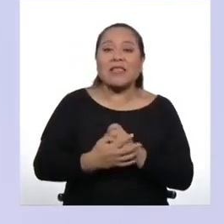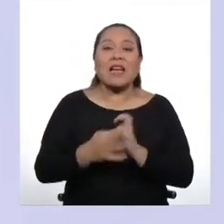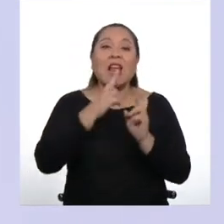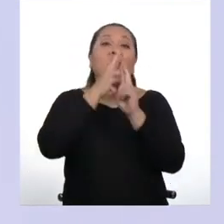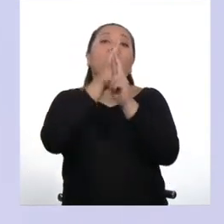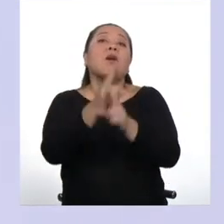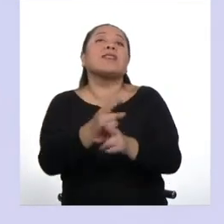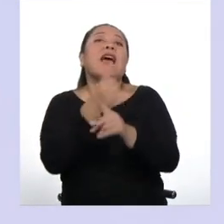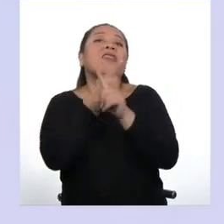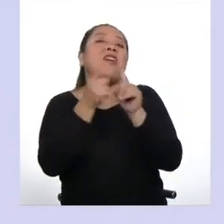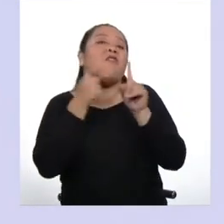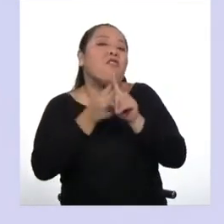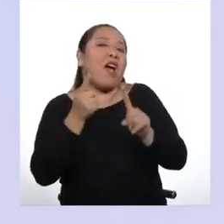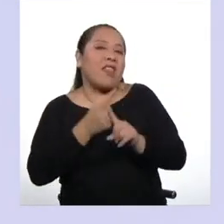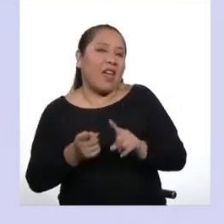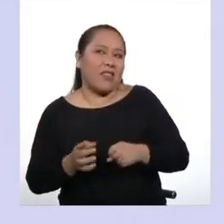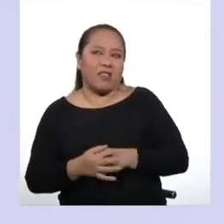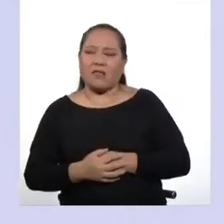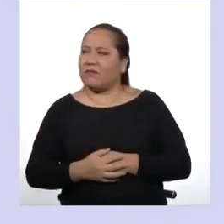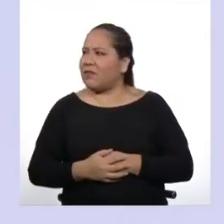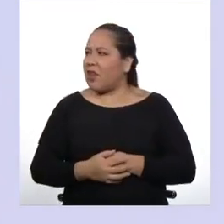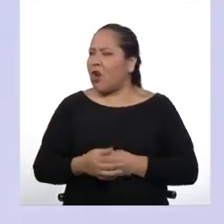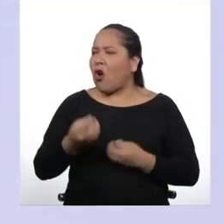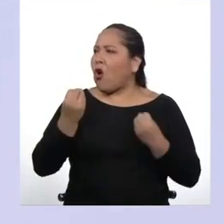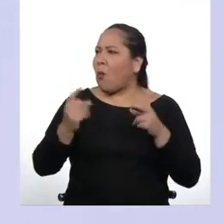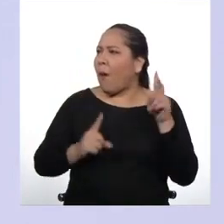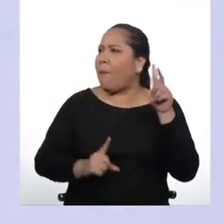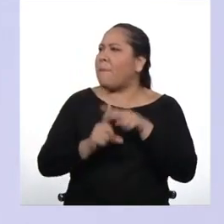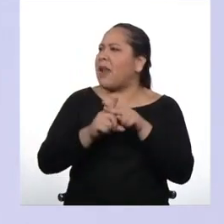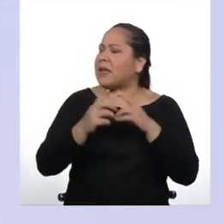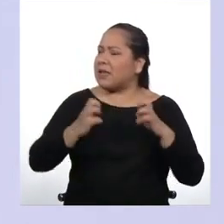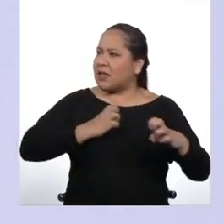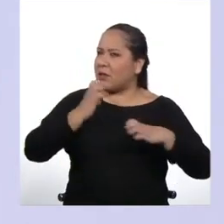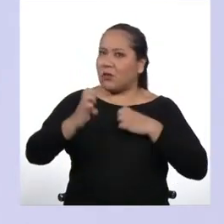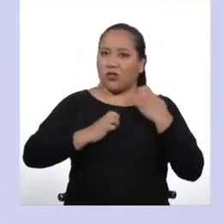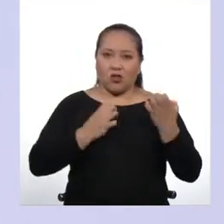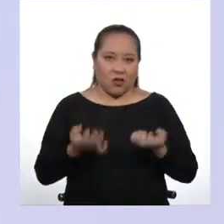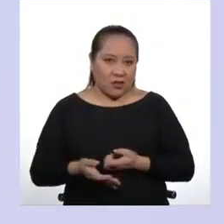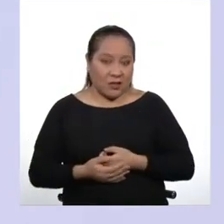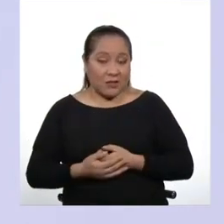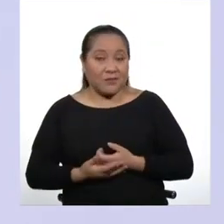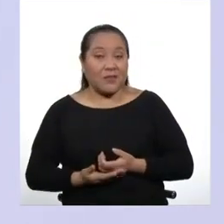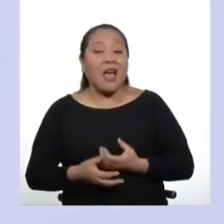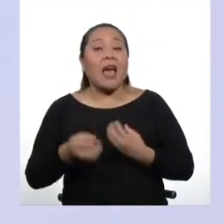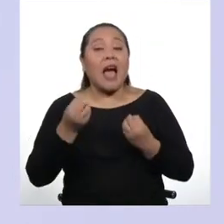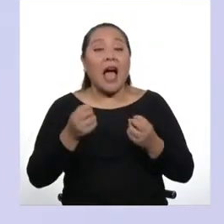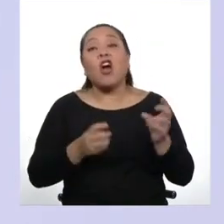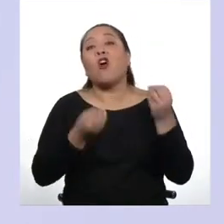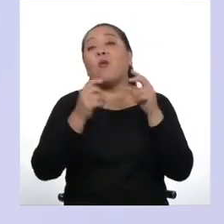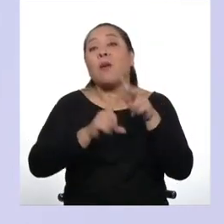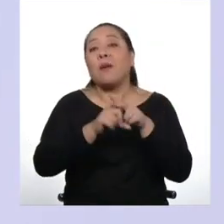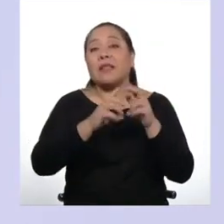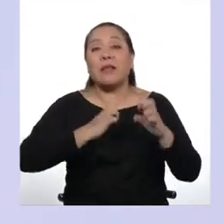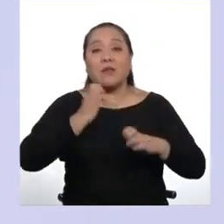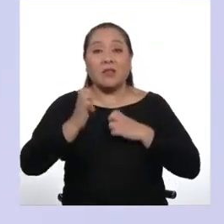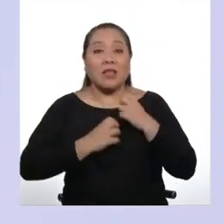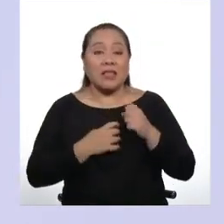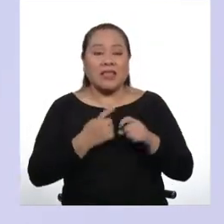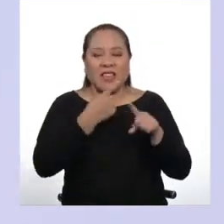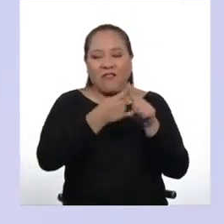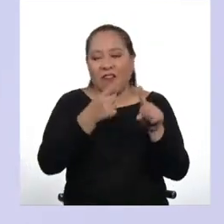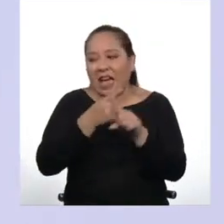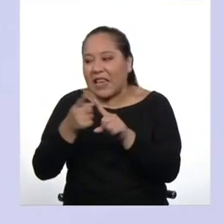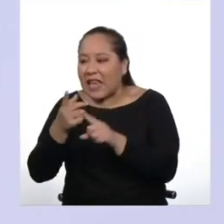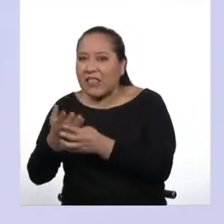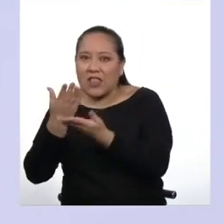a las situaciones. ¿Qué es lo que causan las emociones? Lo que ocasiona que tengamos emociones son los diferentes sucesos